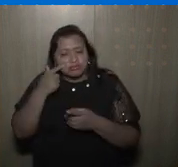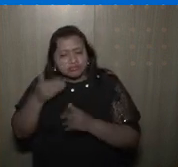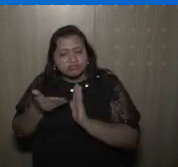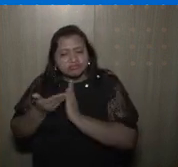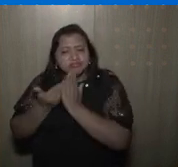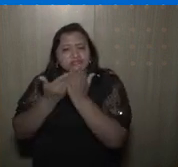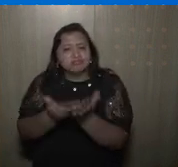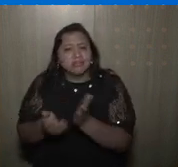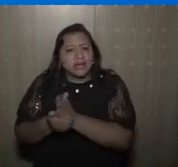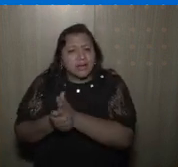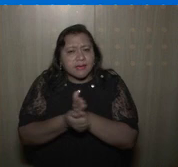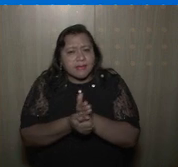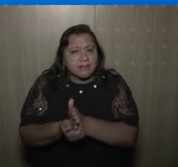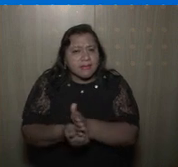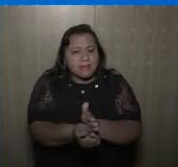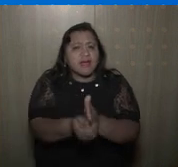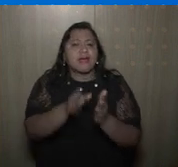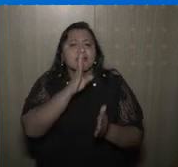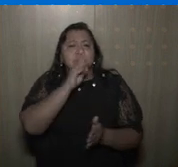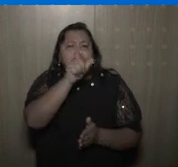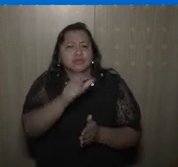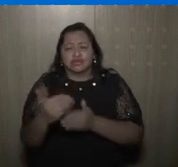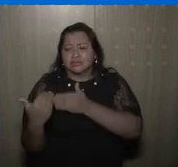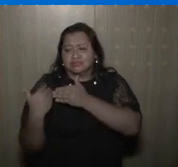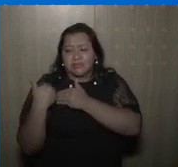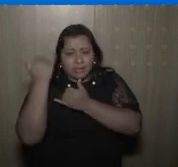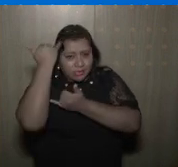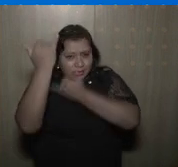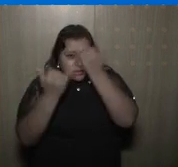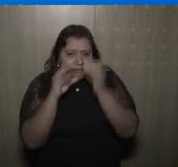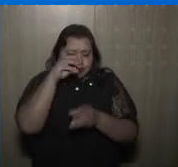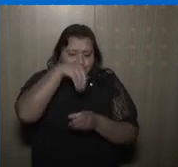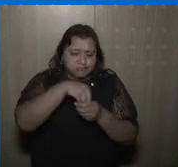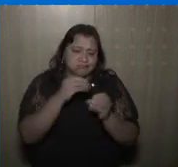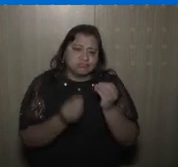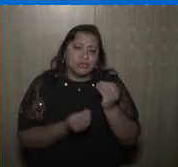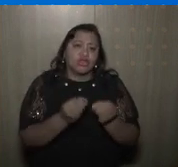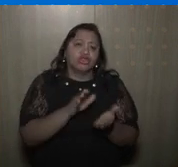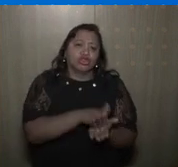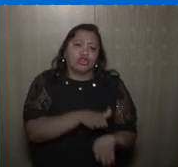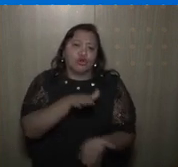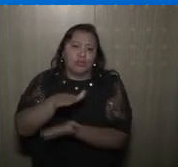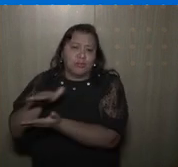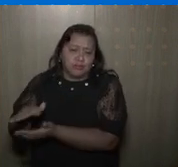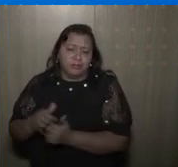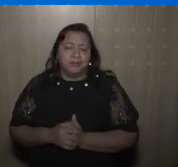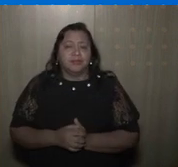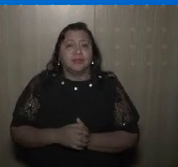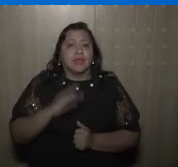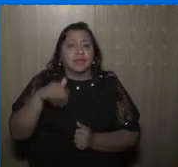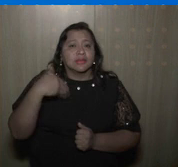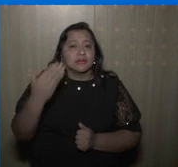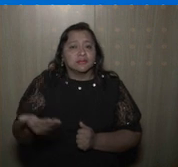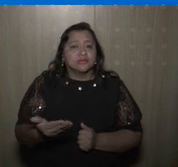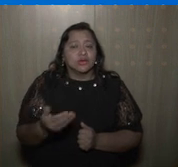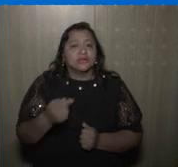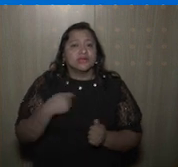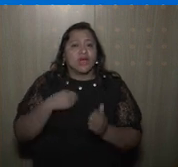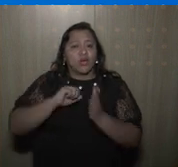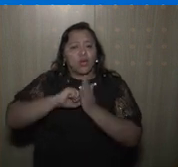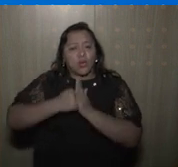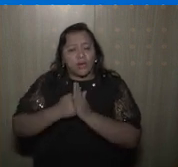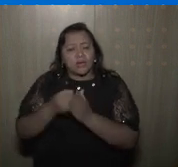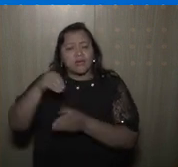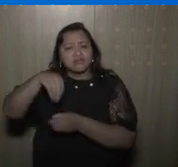acompañamiento preciso a los responsables de la creación y consolidación de los documentos. Luego de esto se procede a la radicación cargando